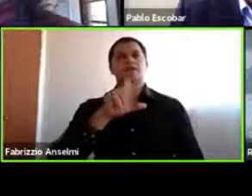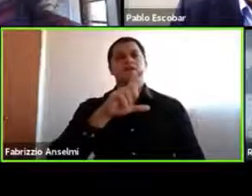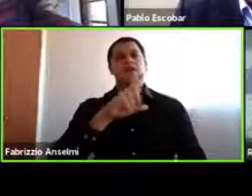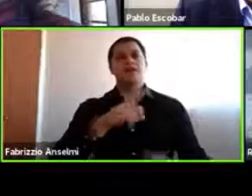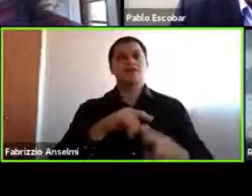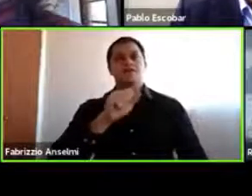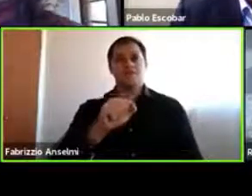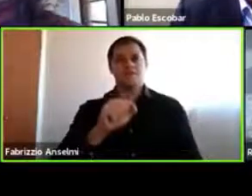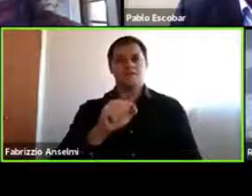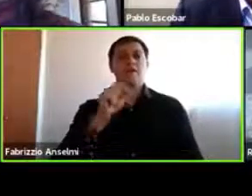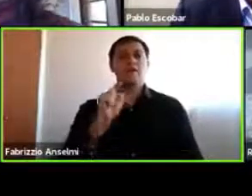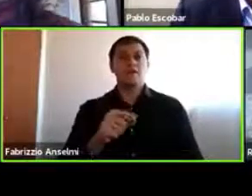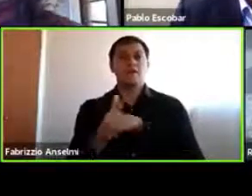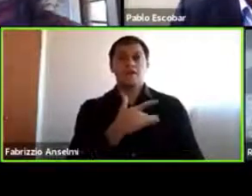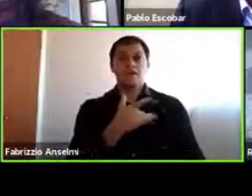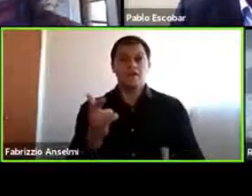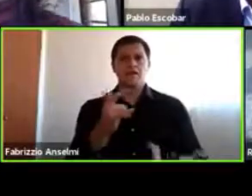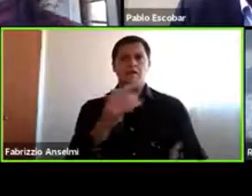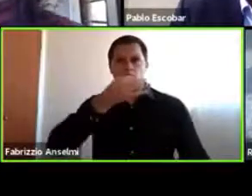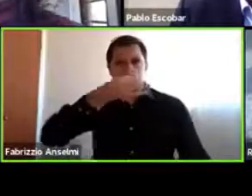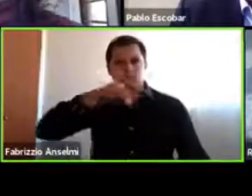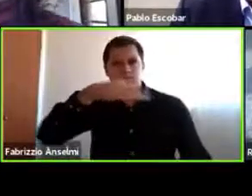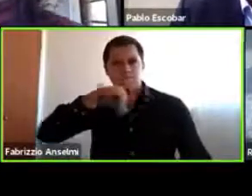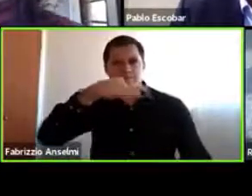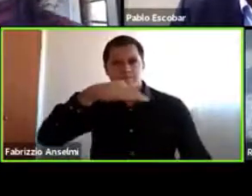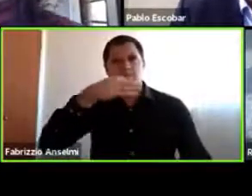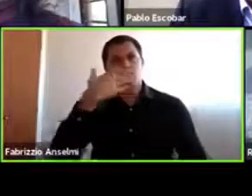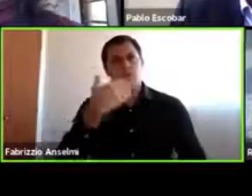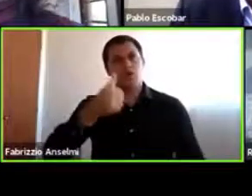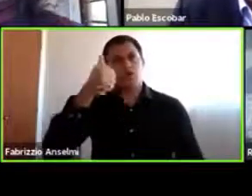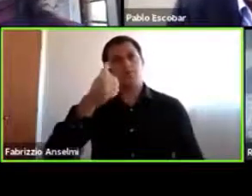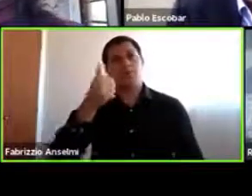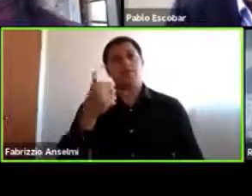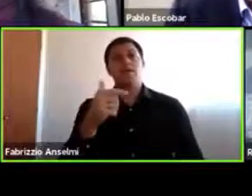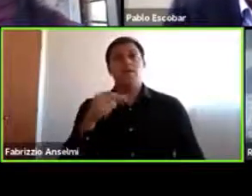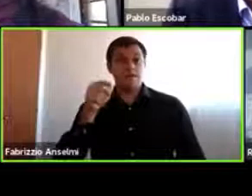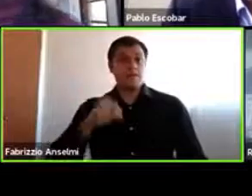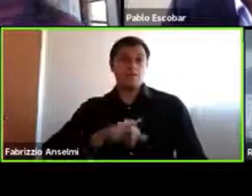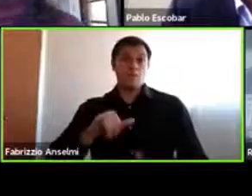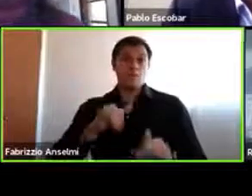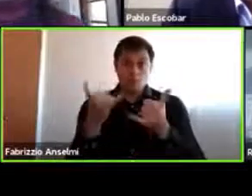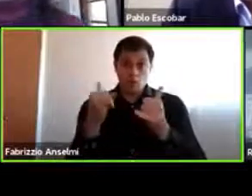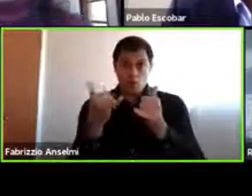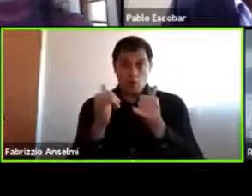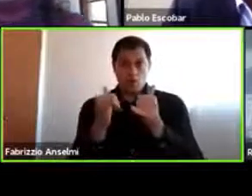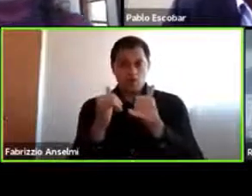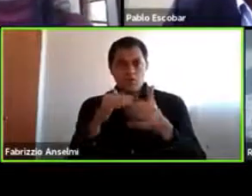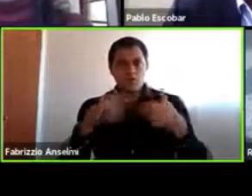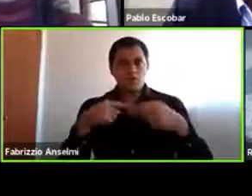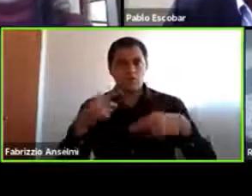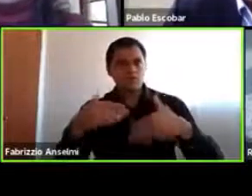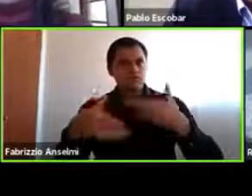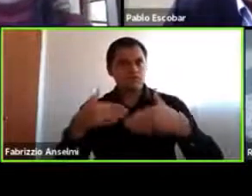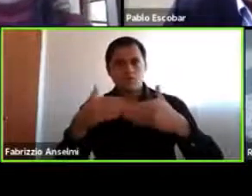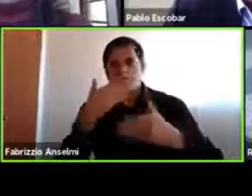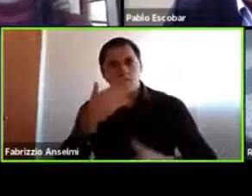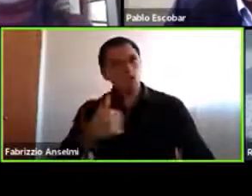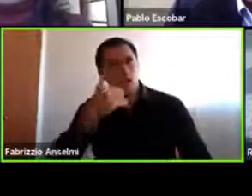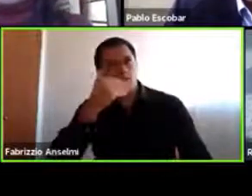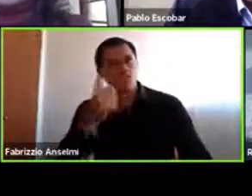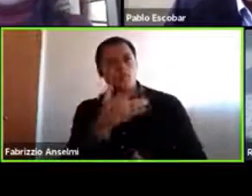y poco a poco este juego fue ganando popularidad, dada su efectividad en el aprendizaje a los fónicos,